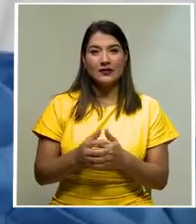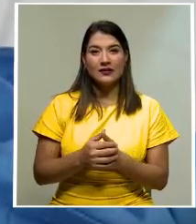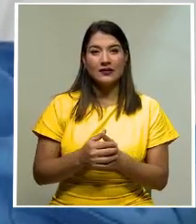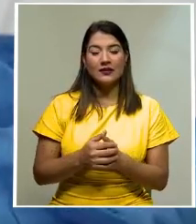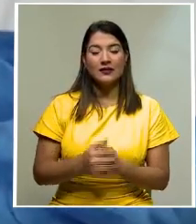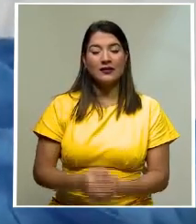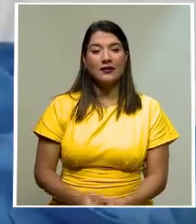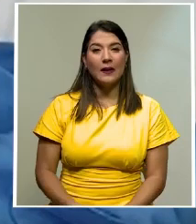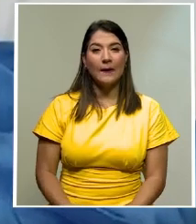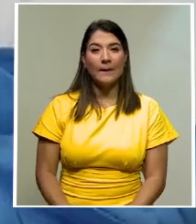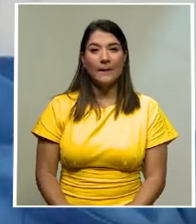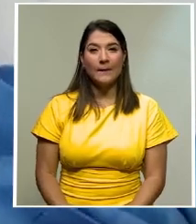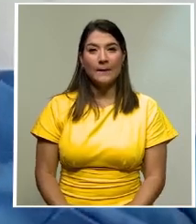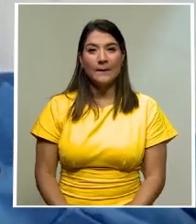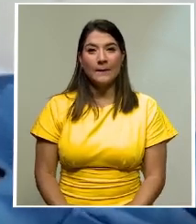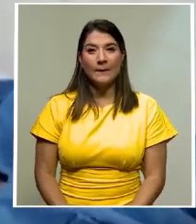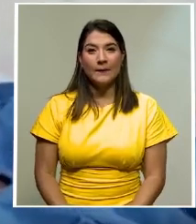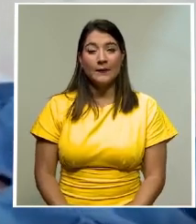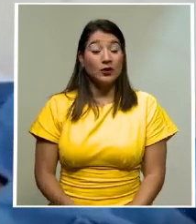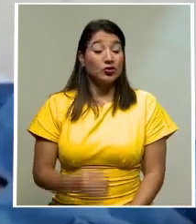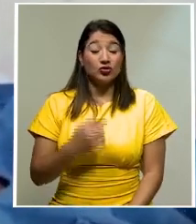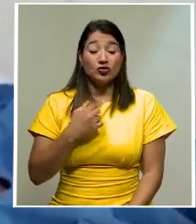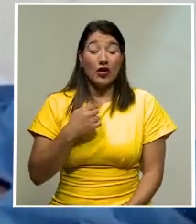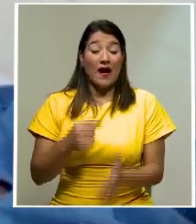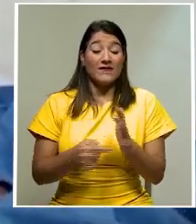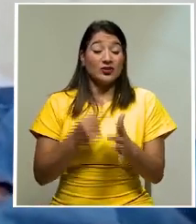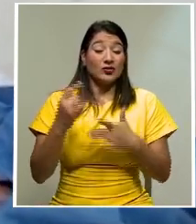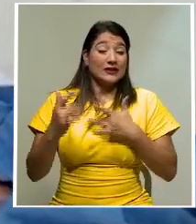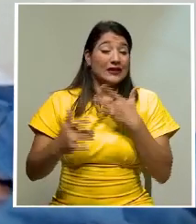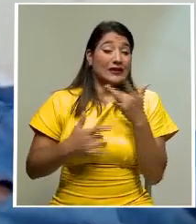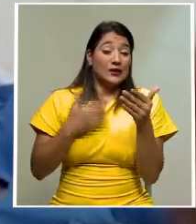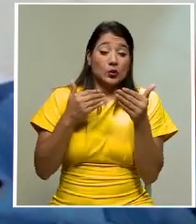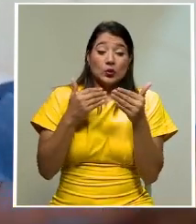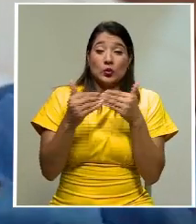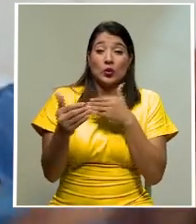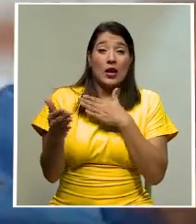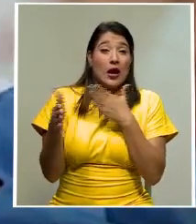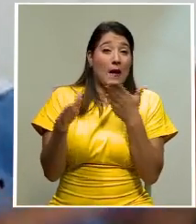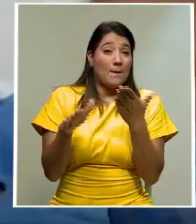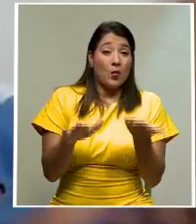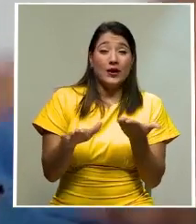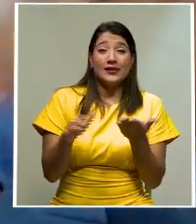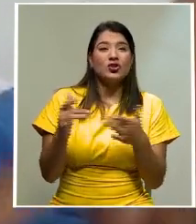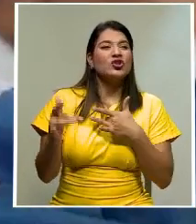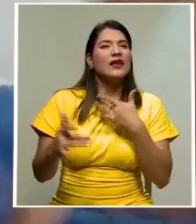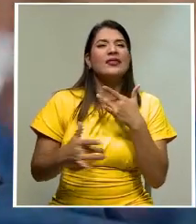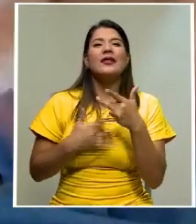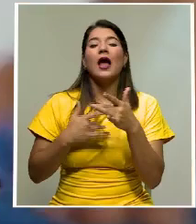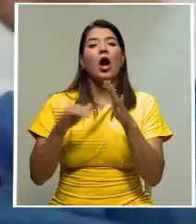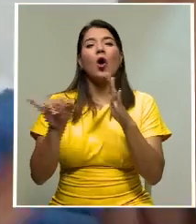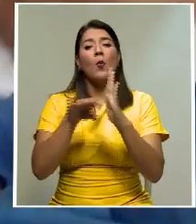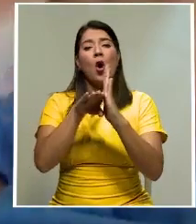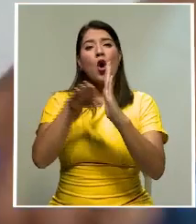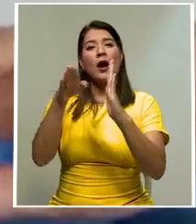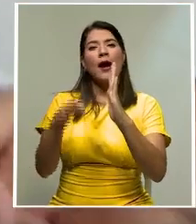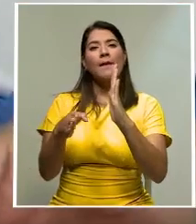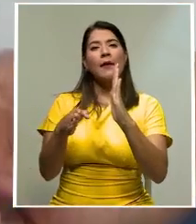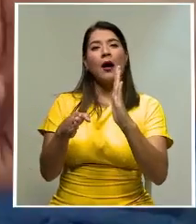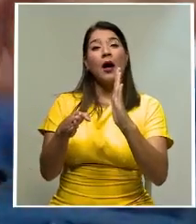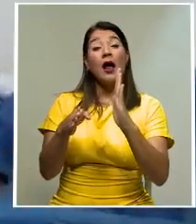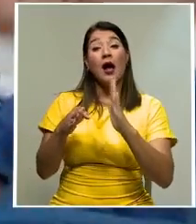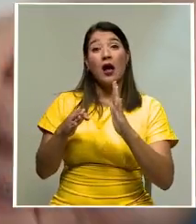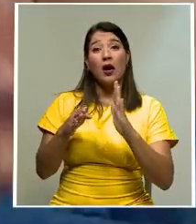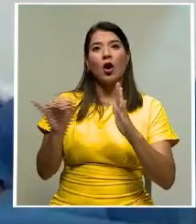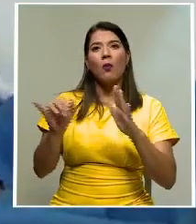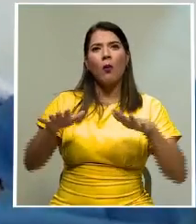miré prácticamente la muerte acercándose a mí, dándome vueltas a la cama. Mi cama daba vueltas de